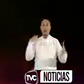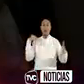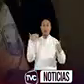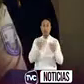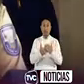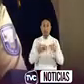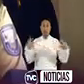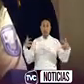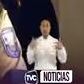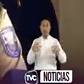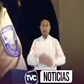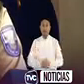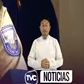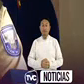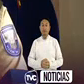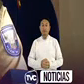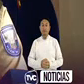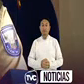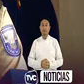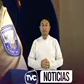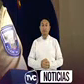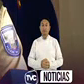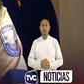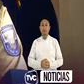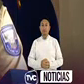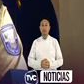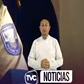delincuentes. Habían procedido a